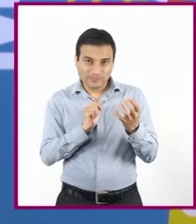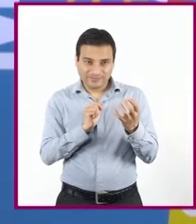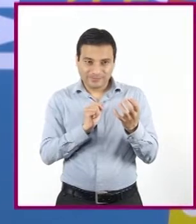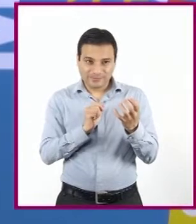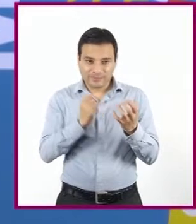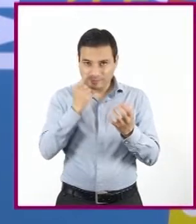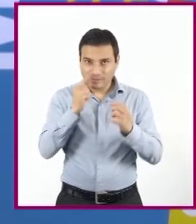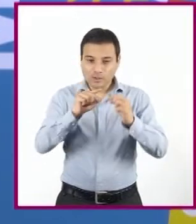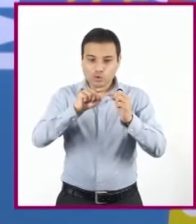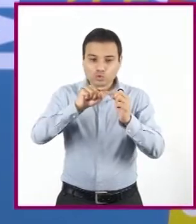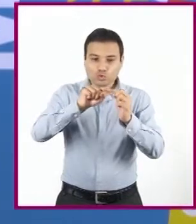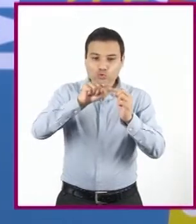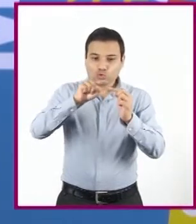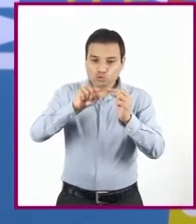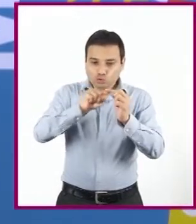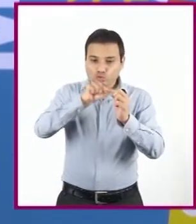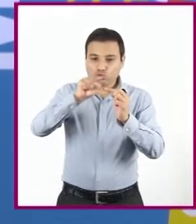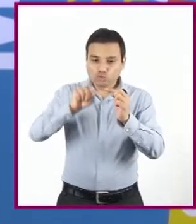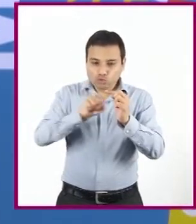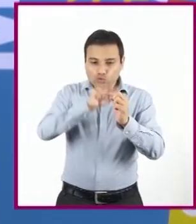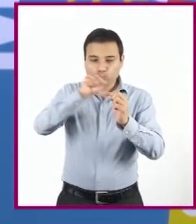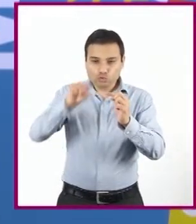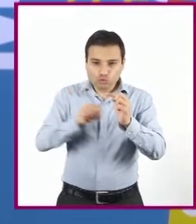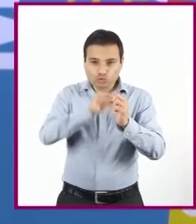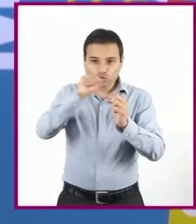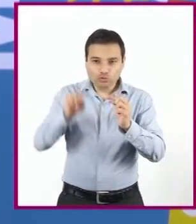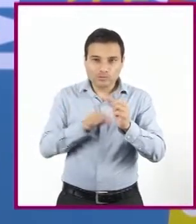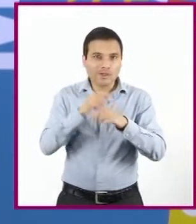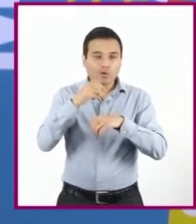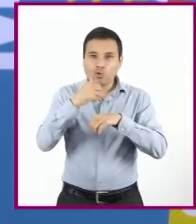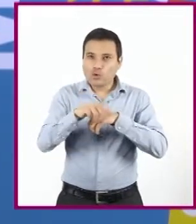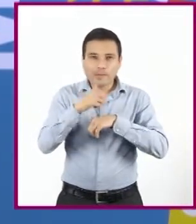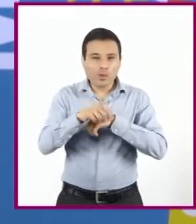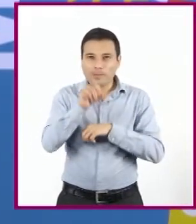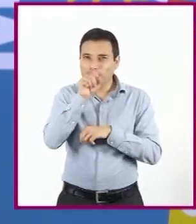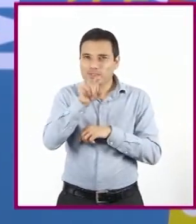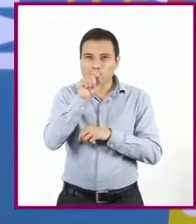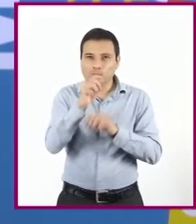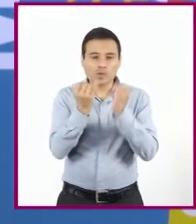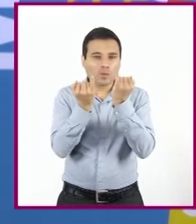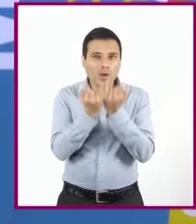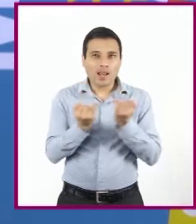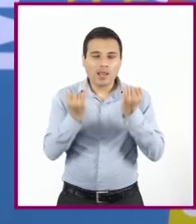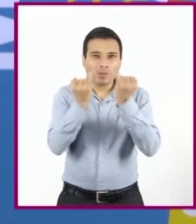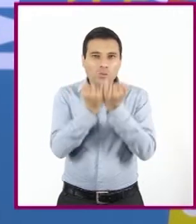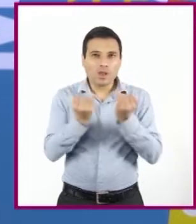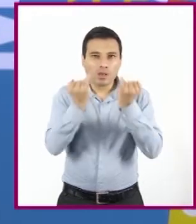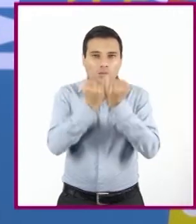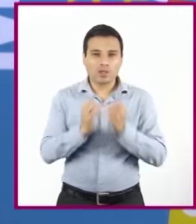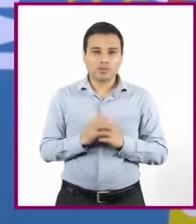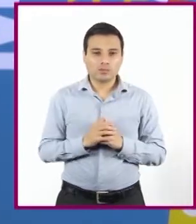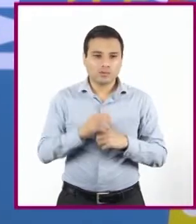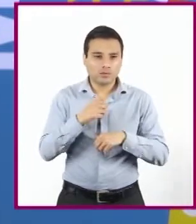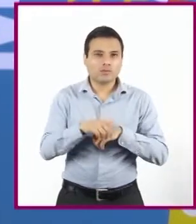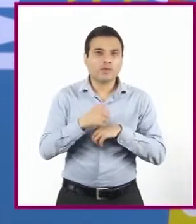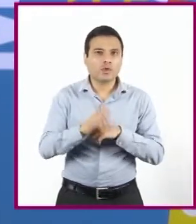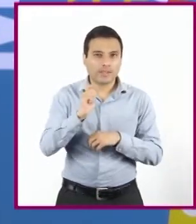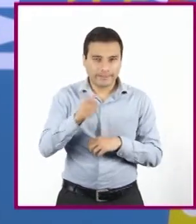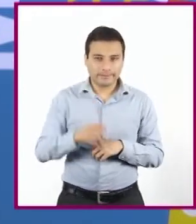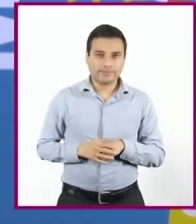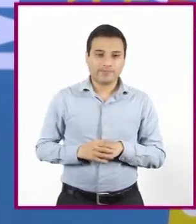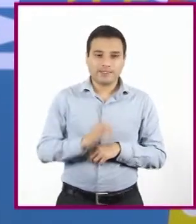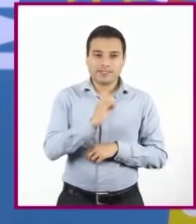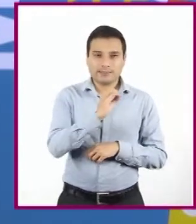espiral hacia afuera, siguiendo una secuencia numérica. La secuencia que se genera es 0,